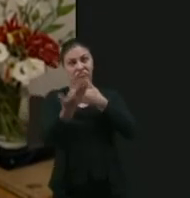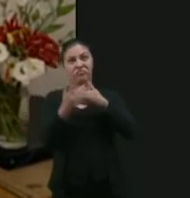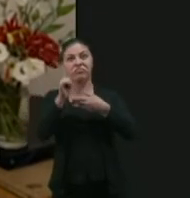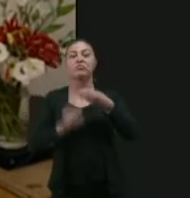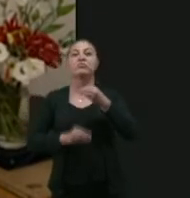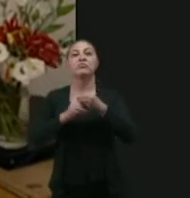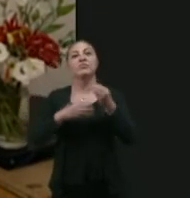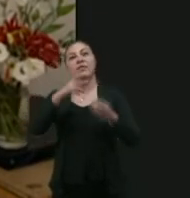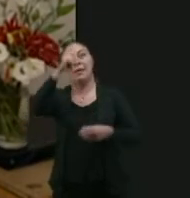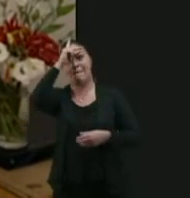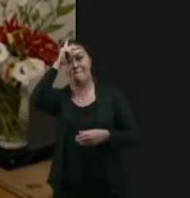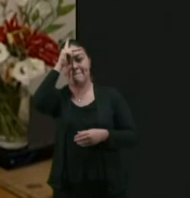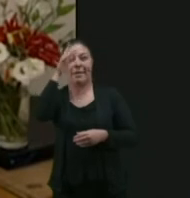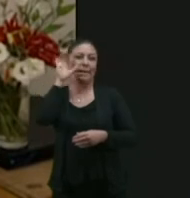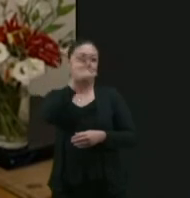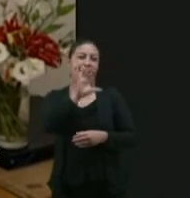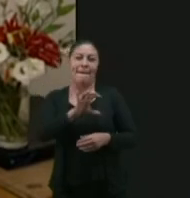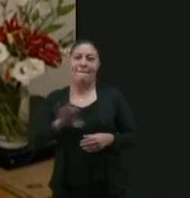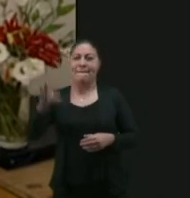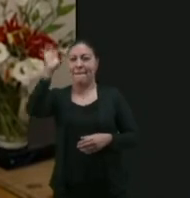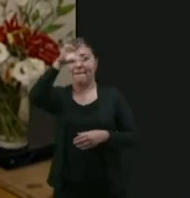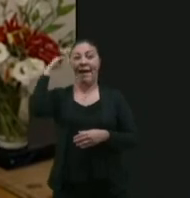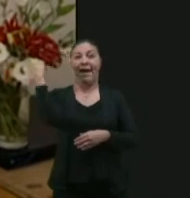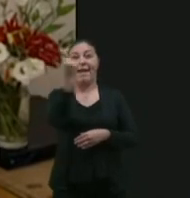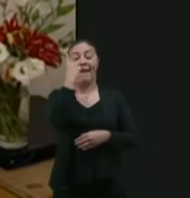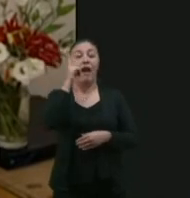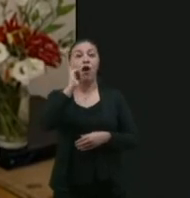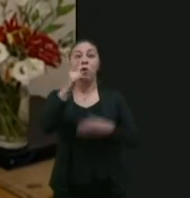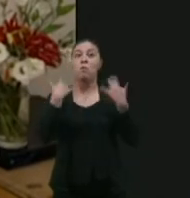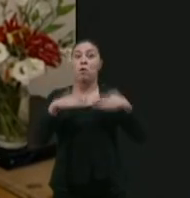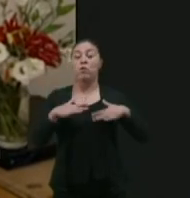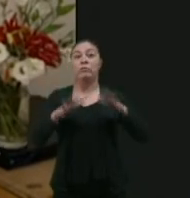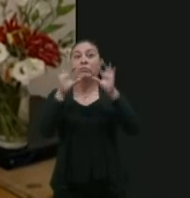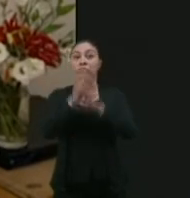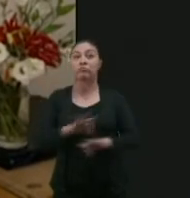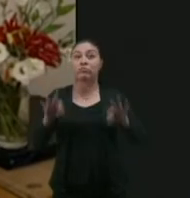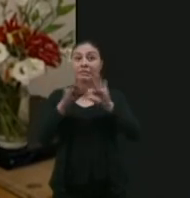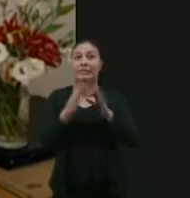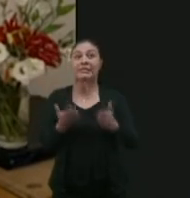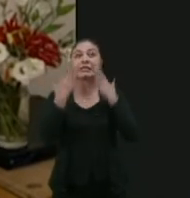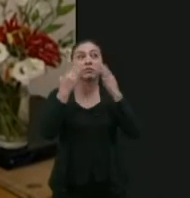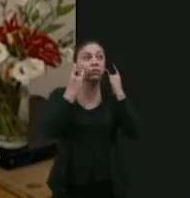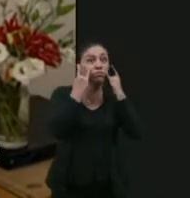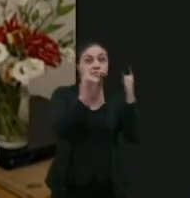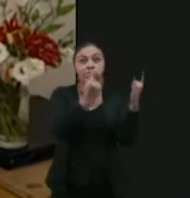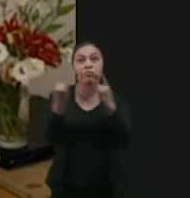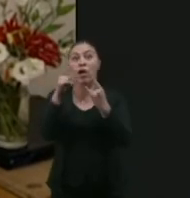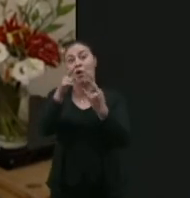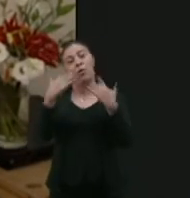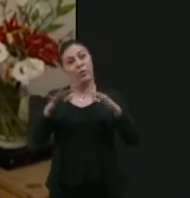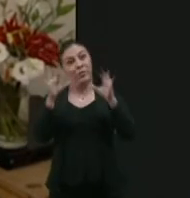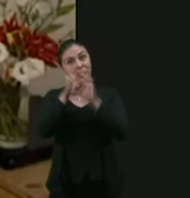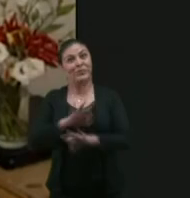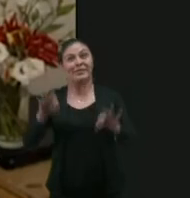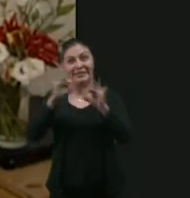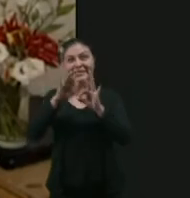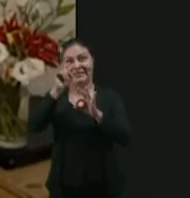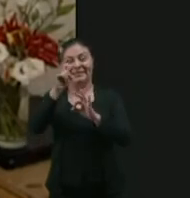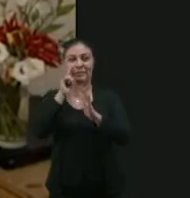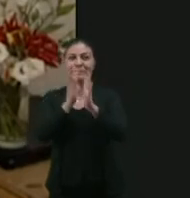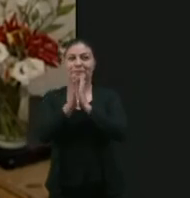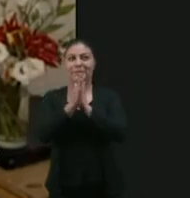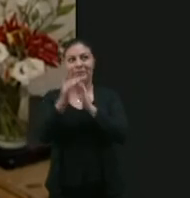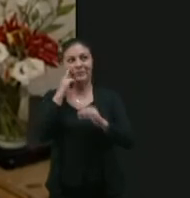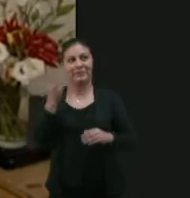países alrededor, porque está volviendo más atractivo para ellos. Entonces, esto es importante, esta parte. Entonces,